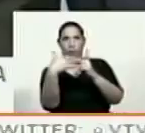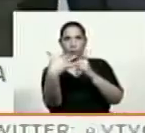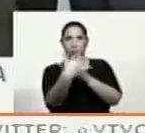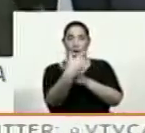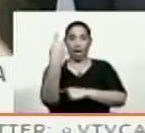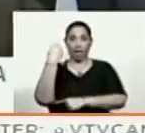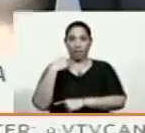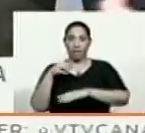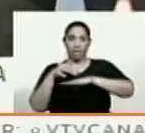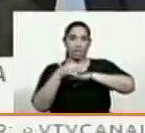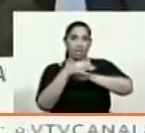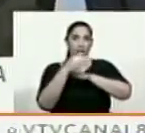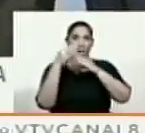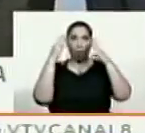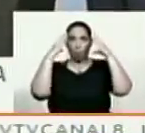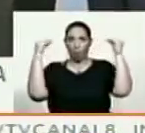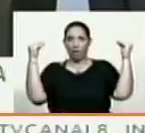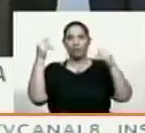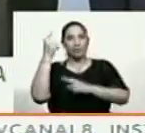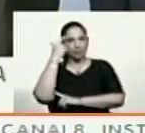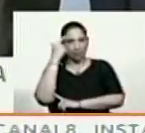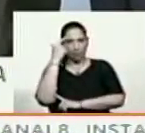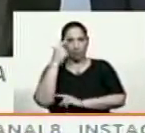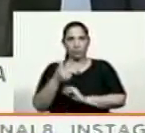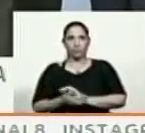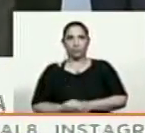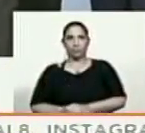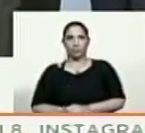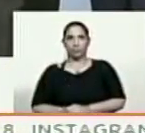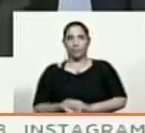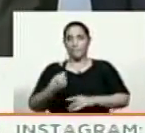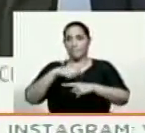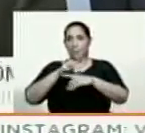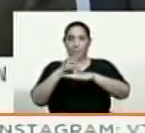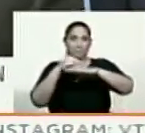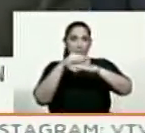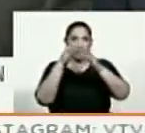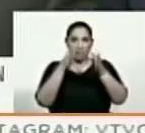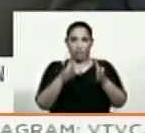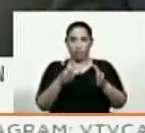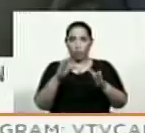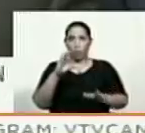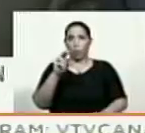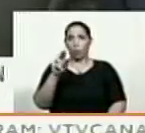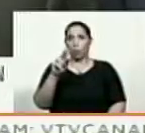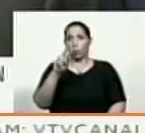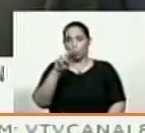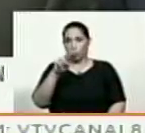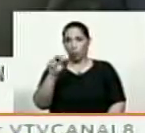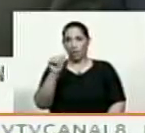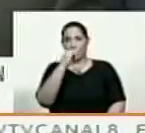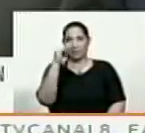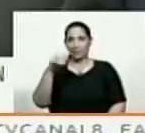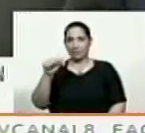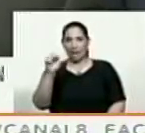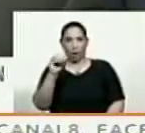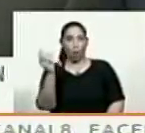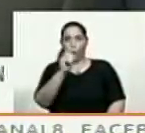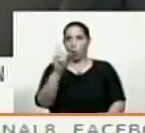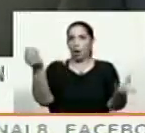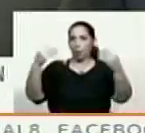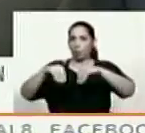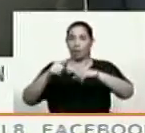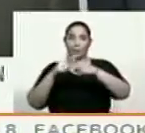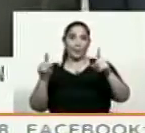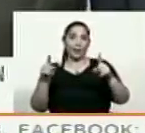isla holandesa, sabemos que el primer ministro de Curazao no está de acuerdo, pero lamentablemente la